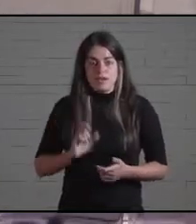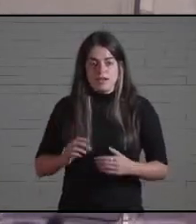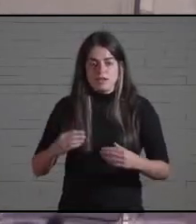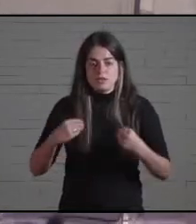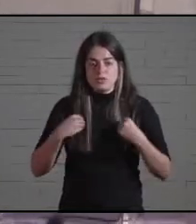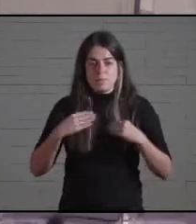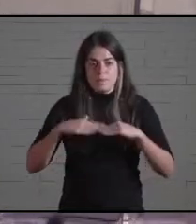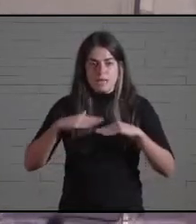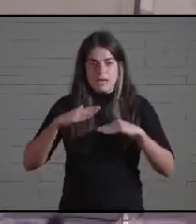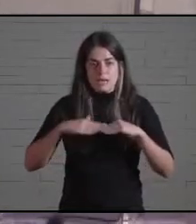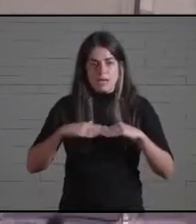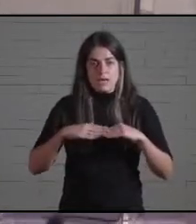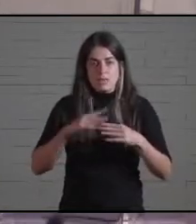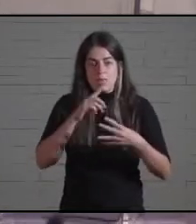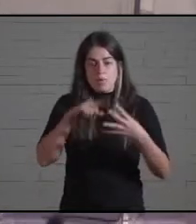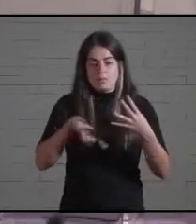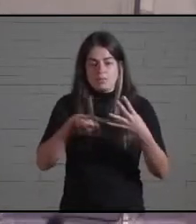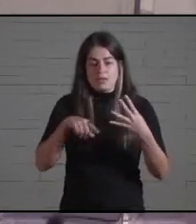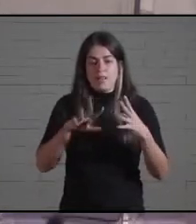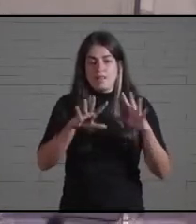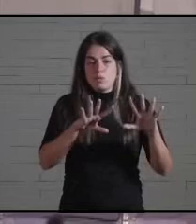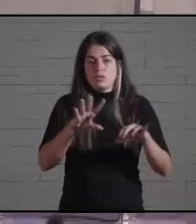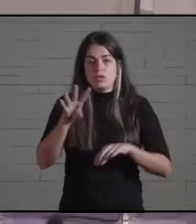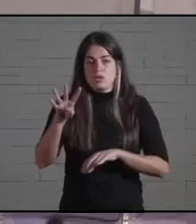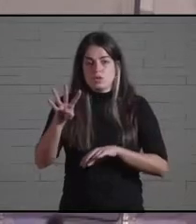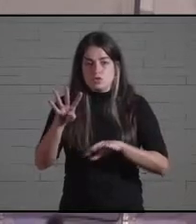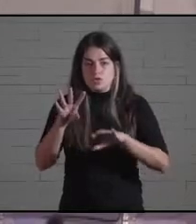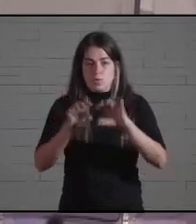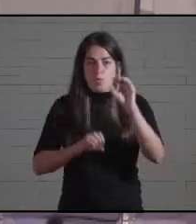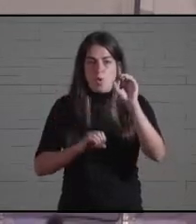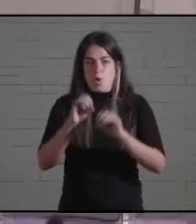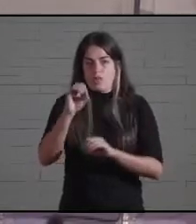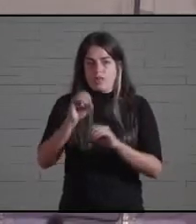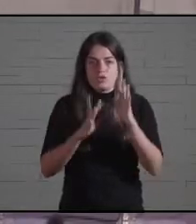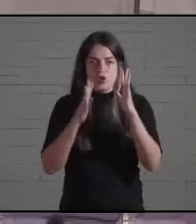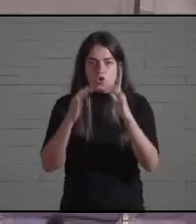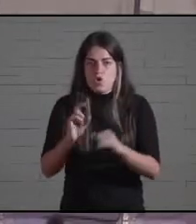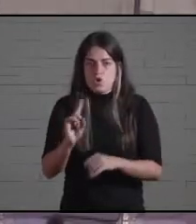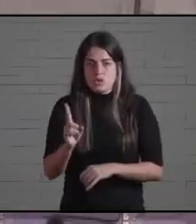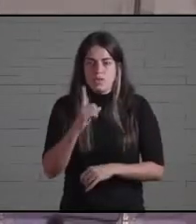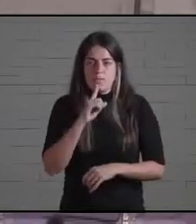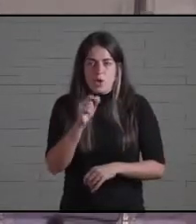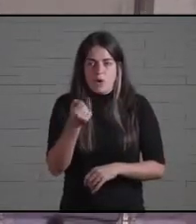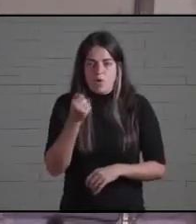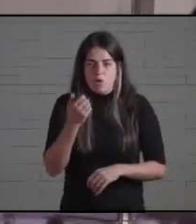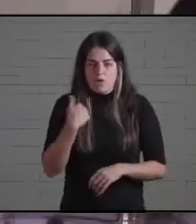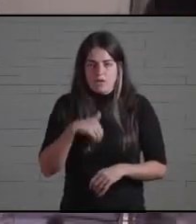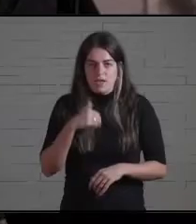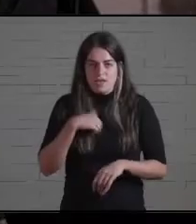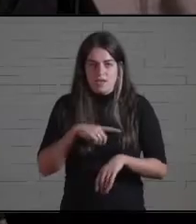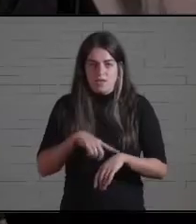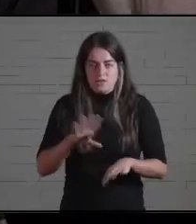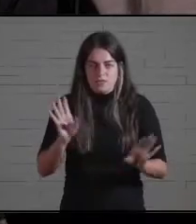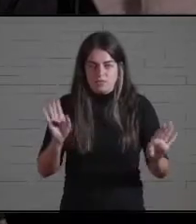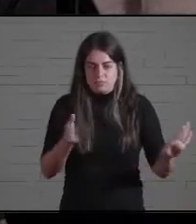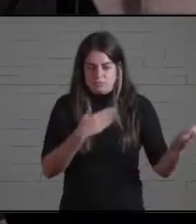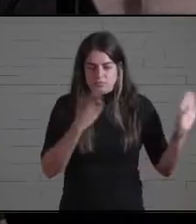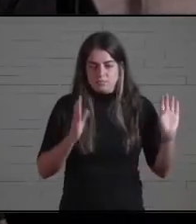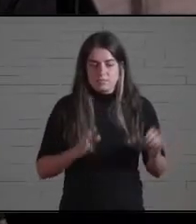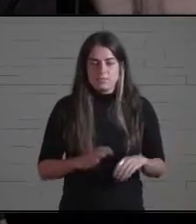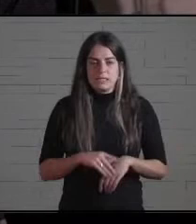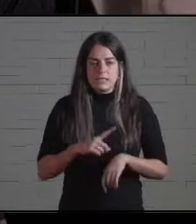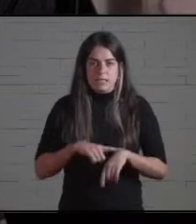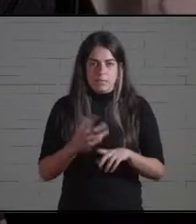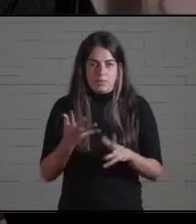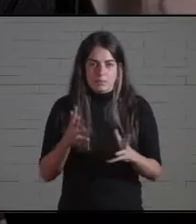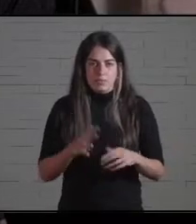no llegan a fin de mes el 58%, ya esto ya lo he dicho, me lo ahorro, que creo que con el tiempo voy